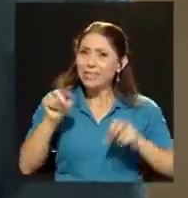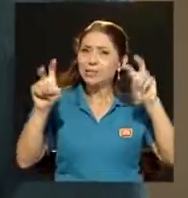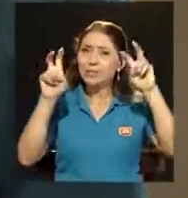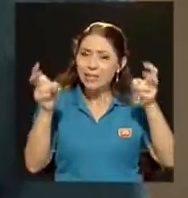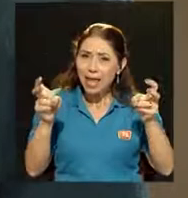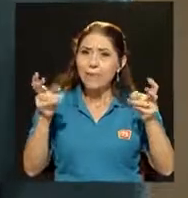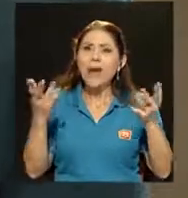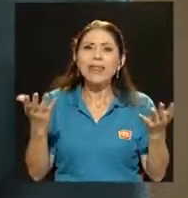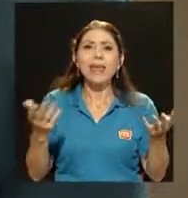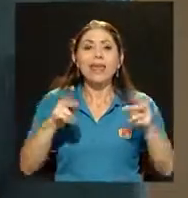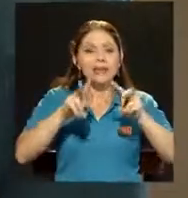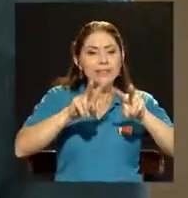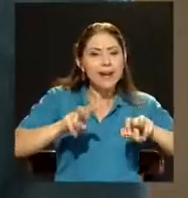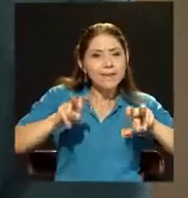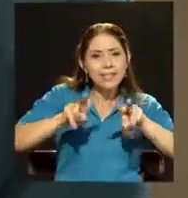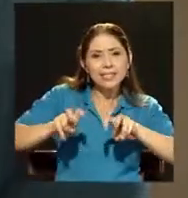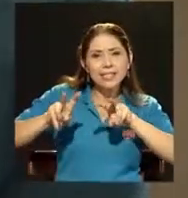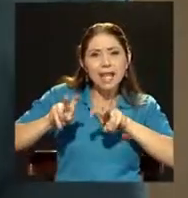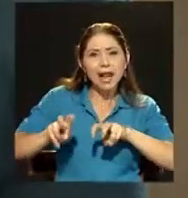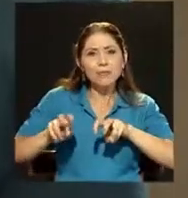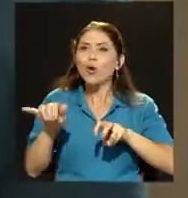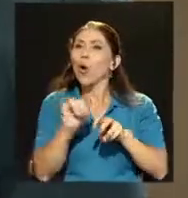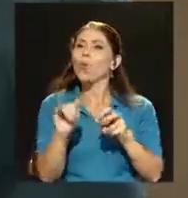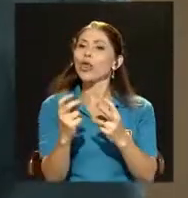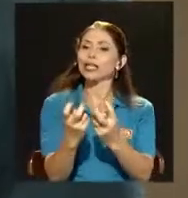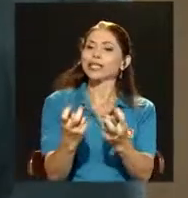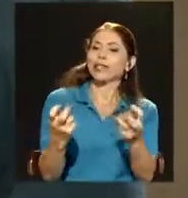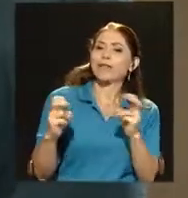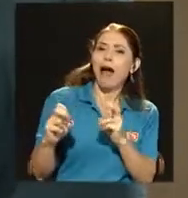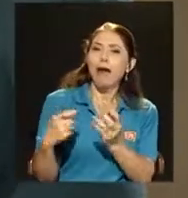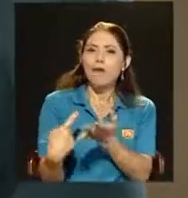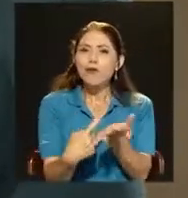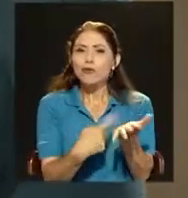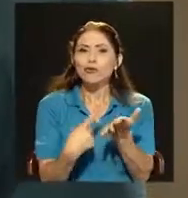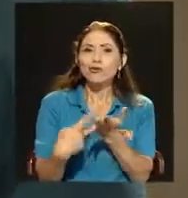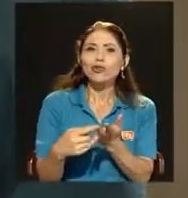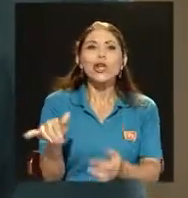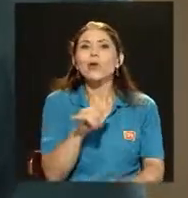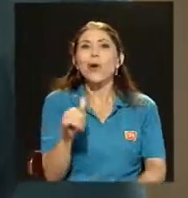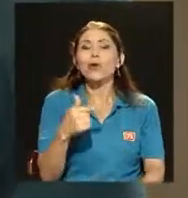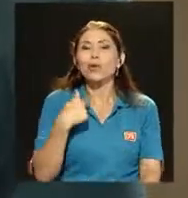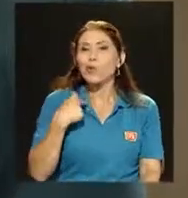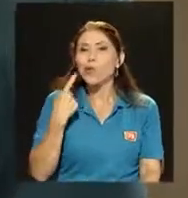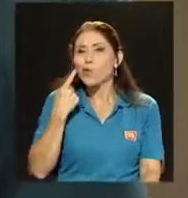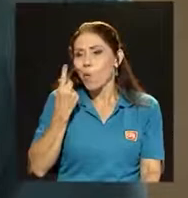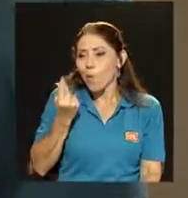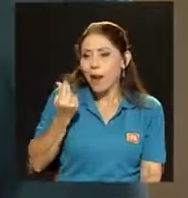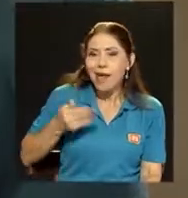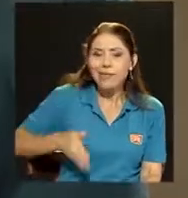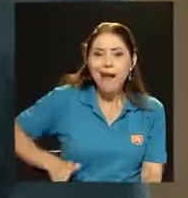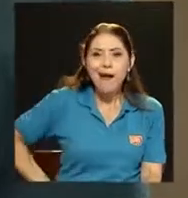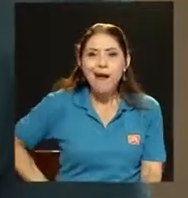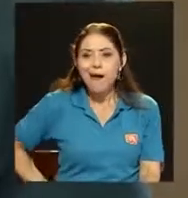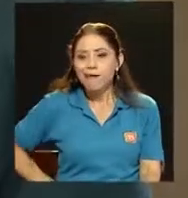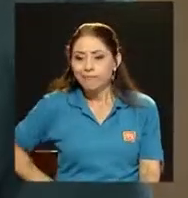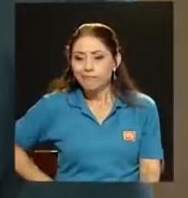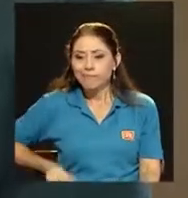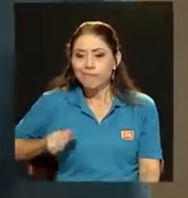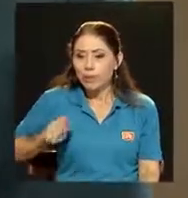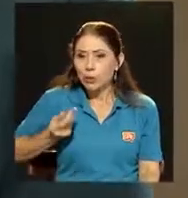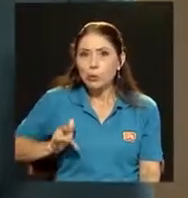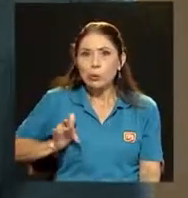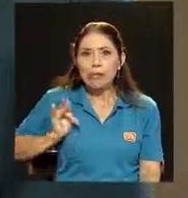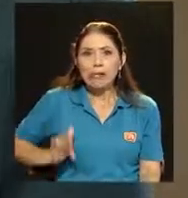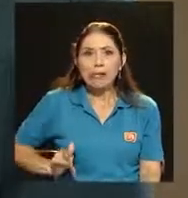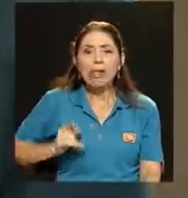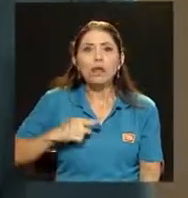de revisar, de sentarnos, como cuando a uno, digamos, le aprieta el bolsillo, no le alcanza la plata, entonces, ¿qué hace uno? Bueno,